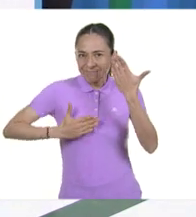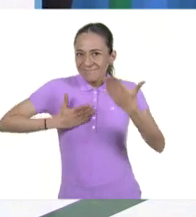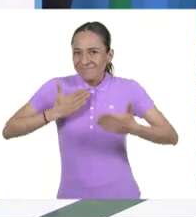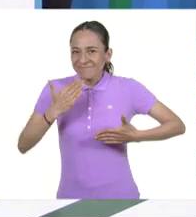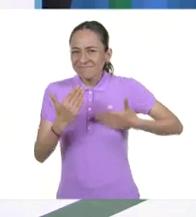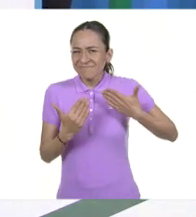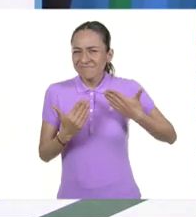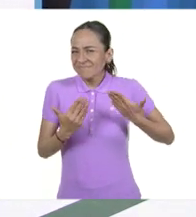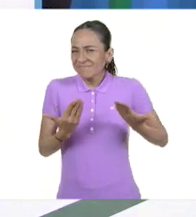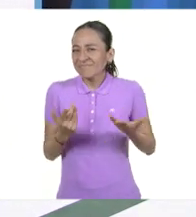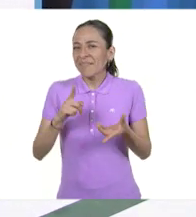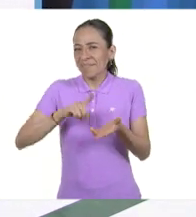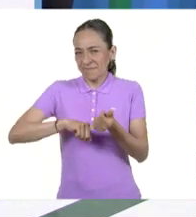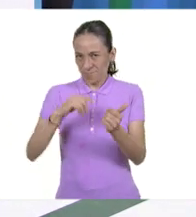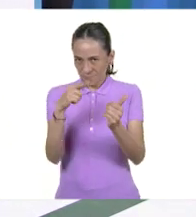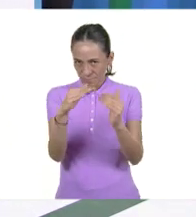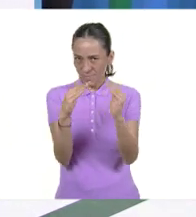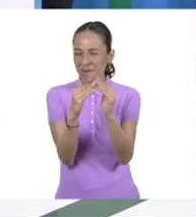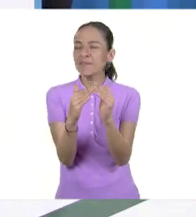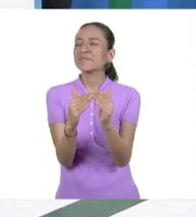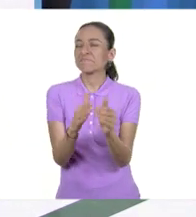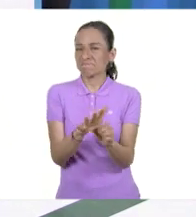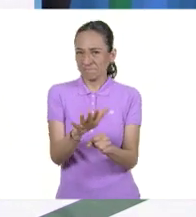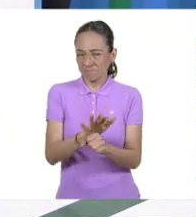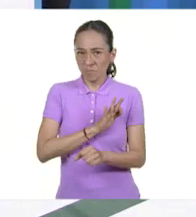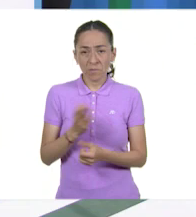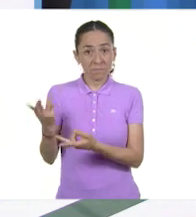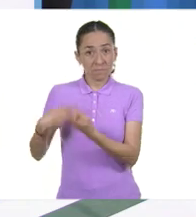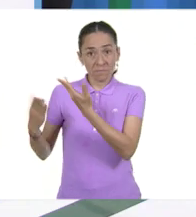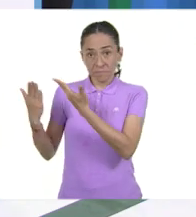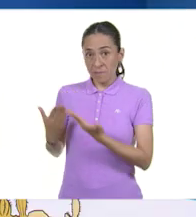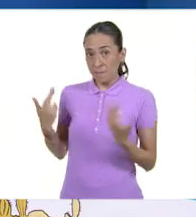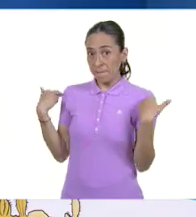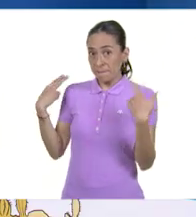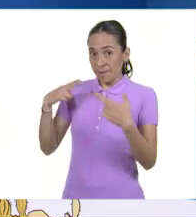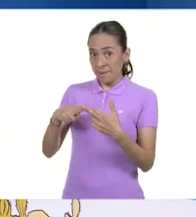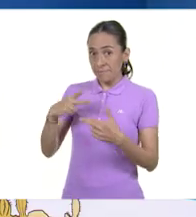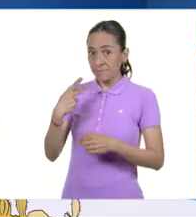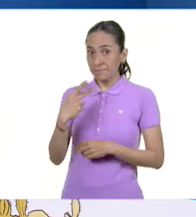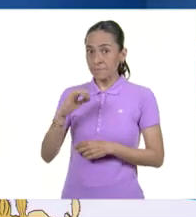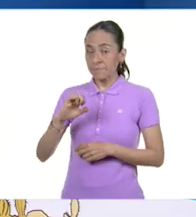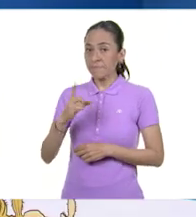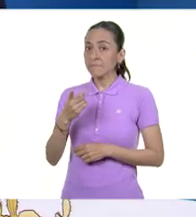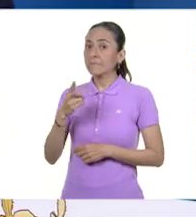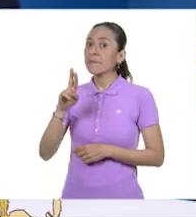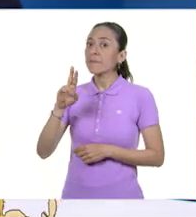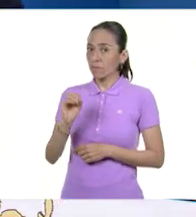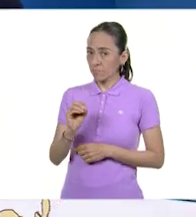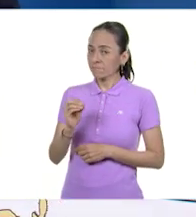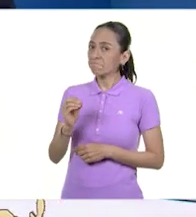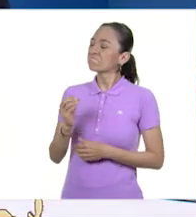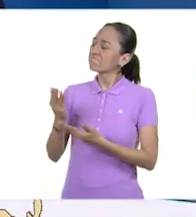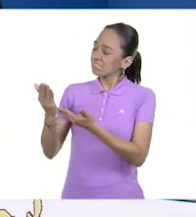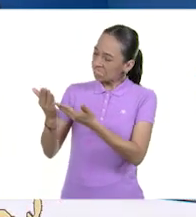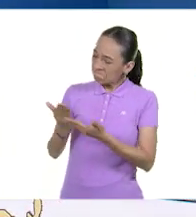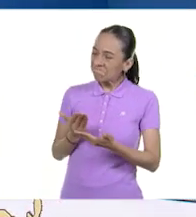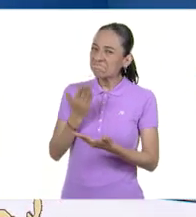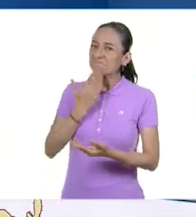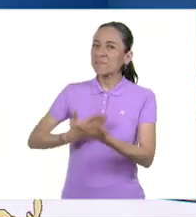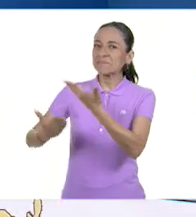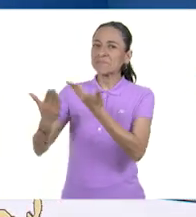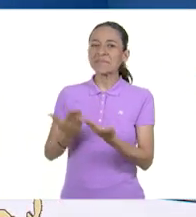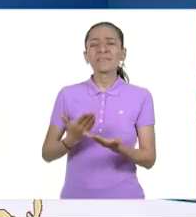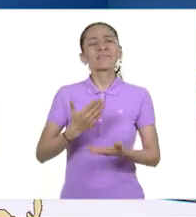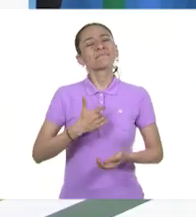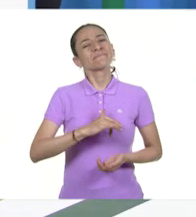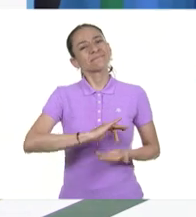nuestros hogares. Hoy nos acompaña el maestro Pedro Benítez, a quien le doy la más cordial de las bienvenidas. Muchas gracias,